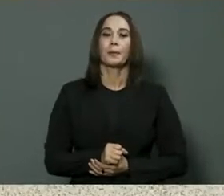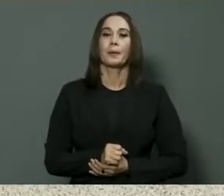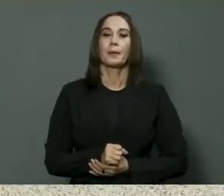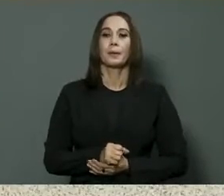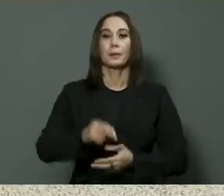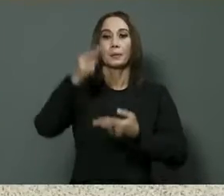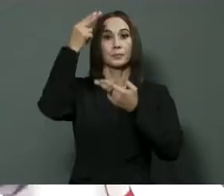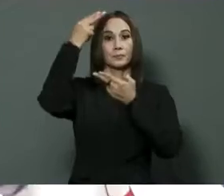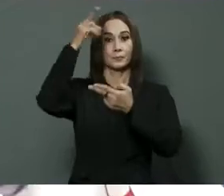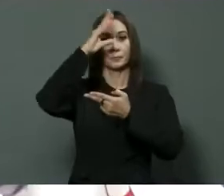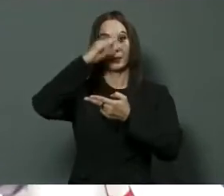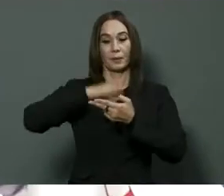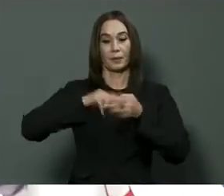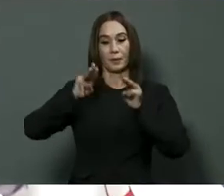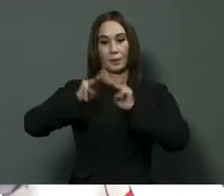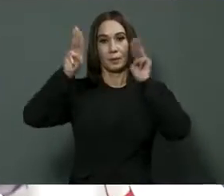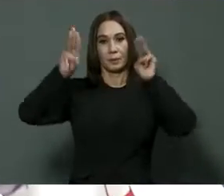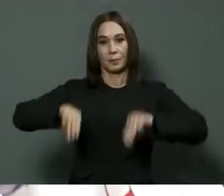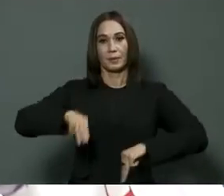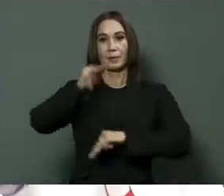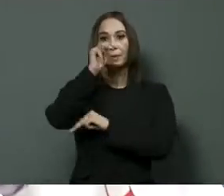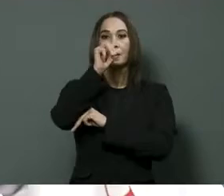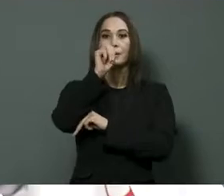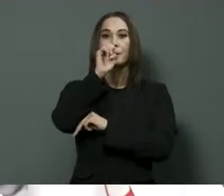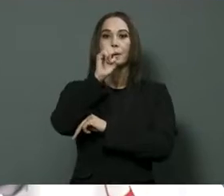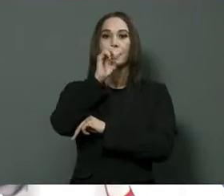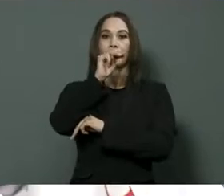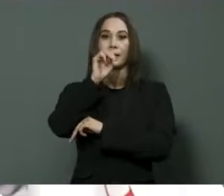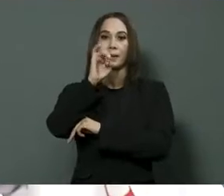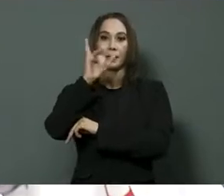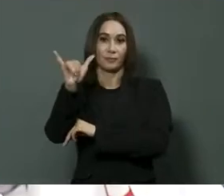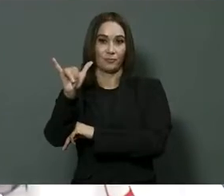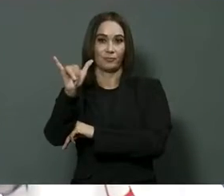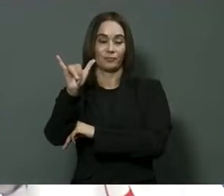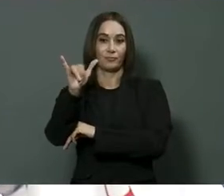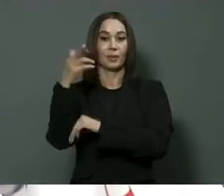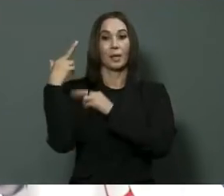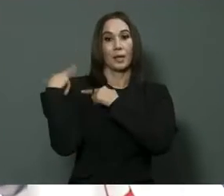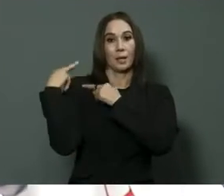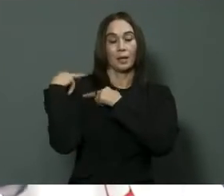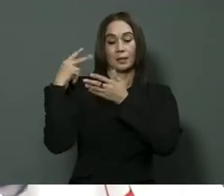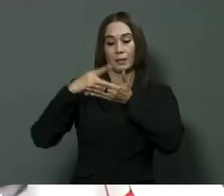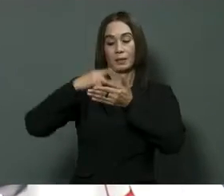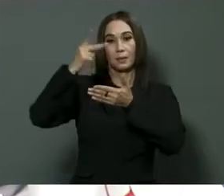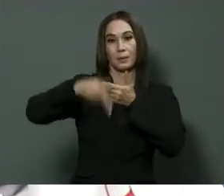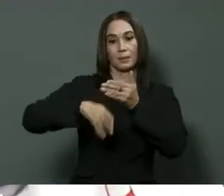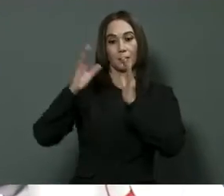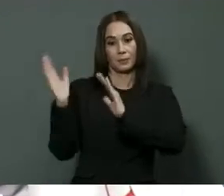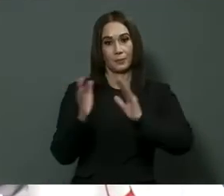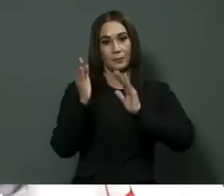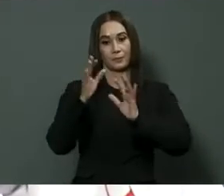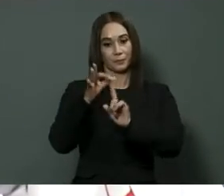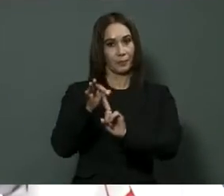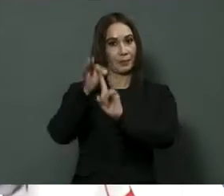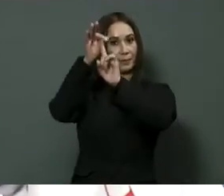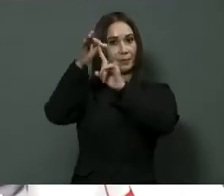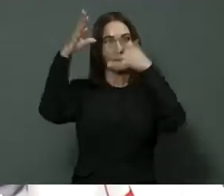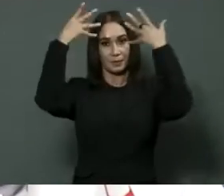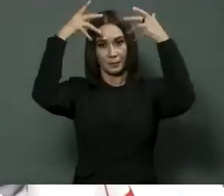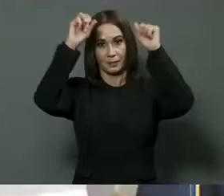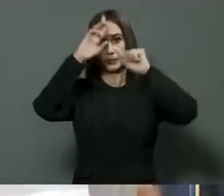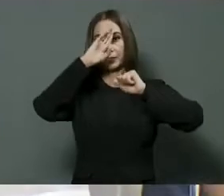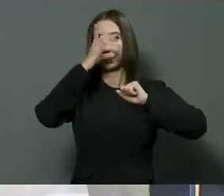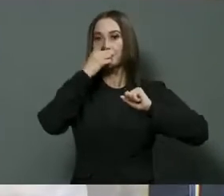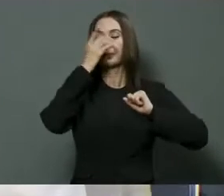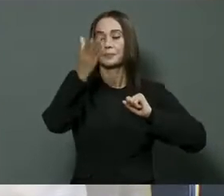El honorable señor ministro Nenei Cabrera, él es el encargado de proyectos estratégicos y especiales de la Presidencia de la